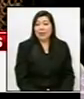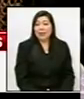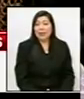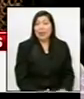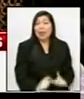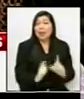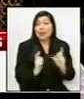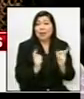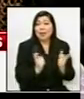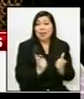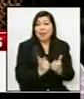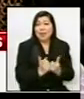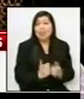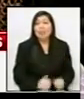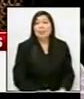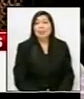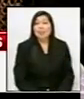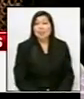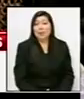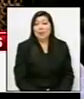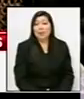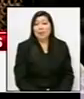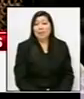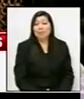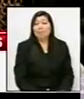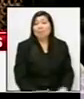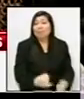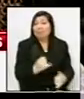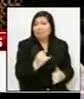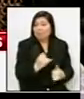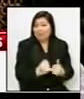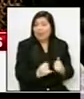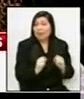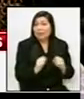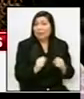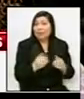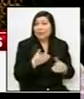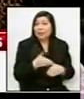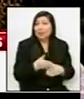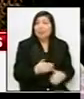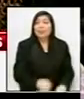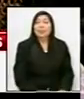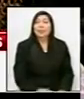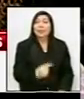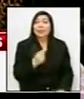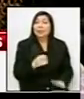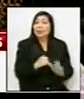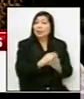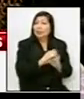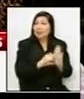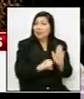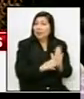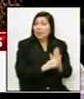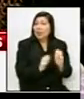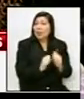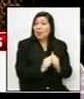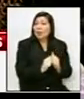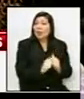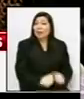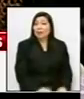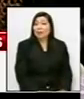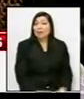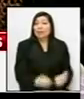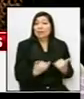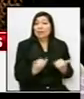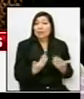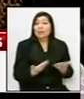el Congreso de la República, al final, si llega a acusar constitucionalmente con la tipificación de